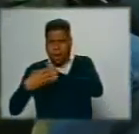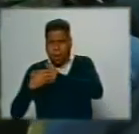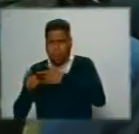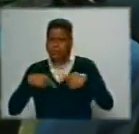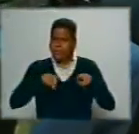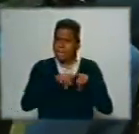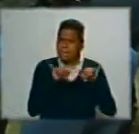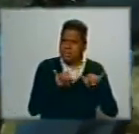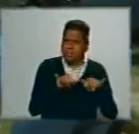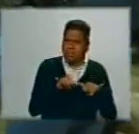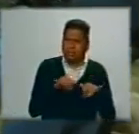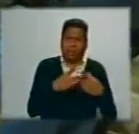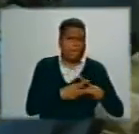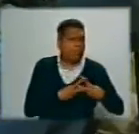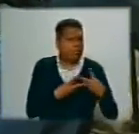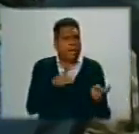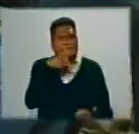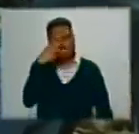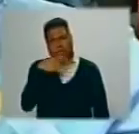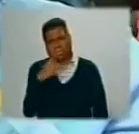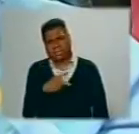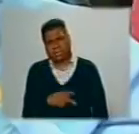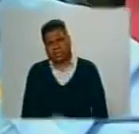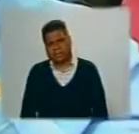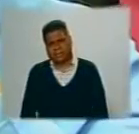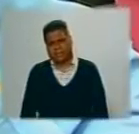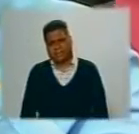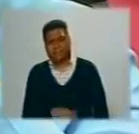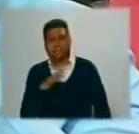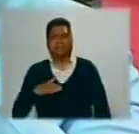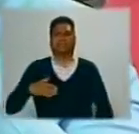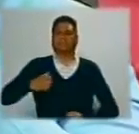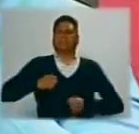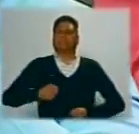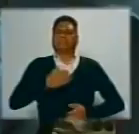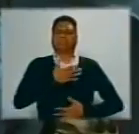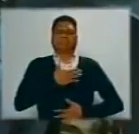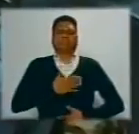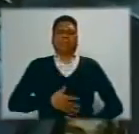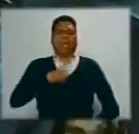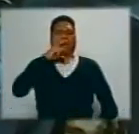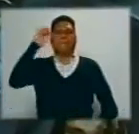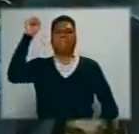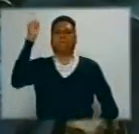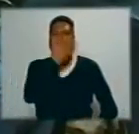alguna. Se ha crecido el presidente Nicolás Maduro